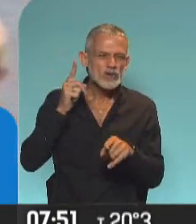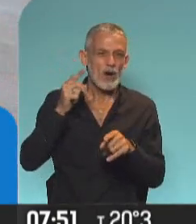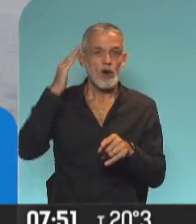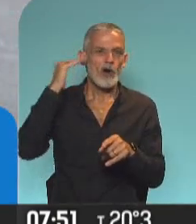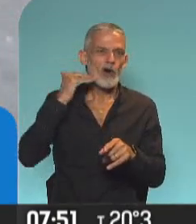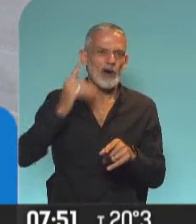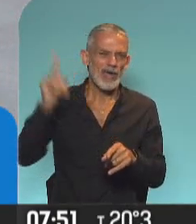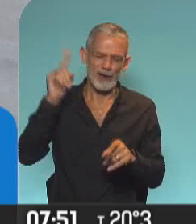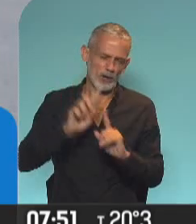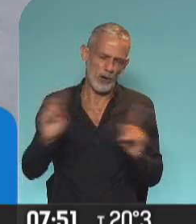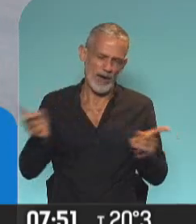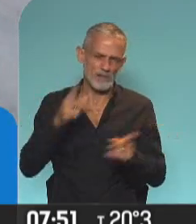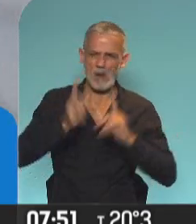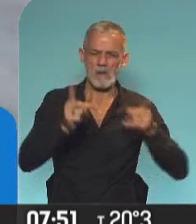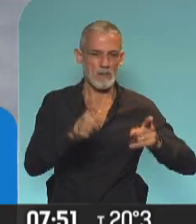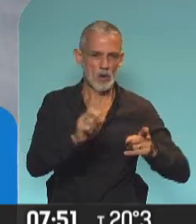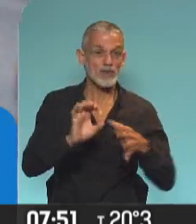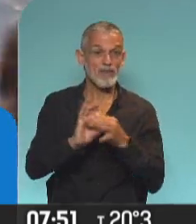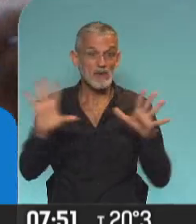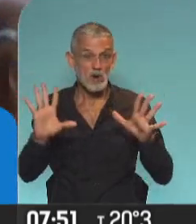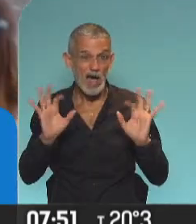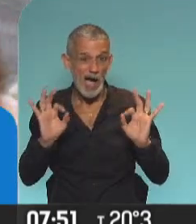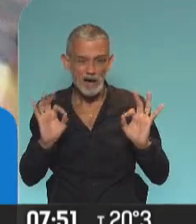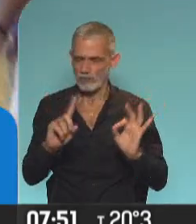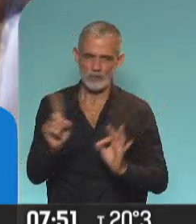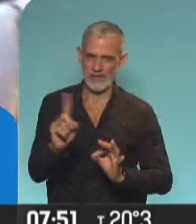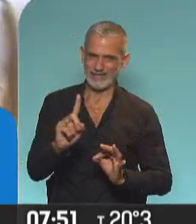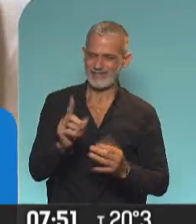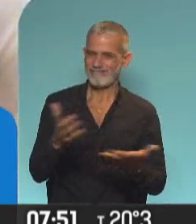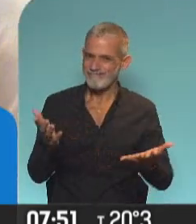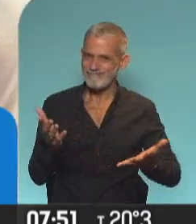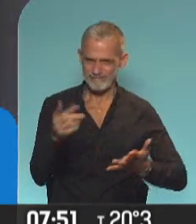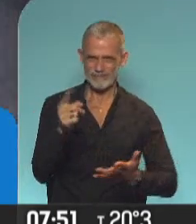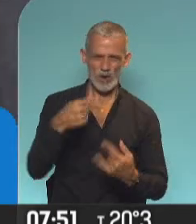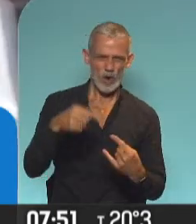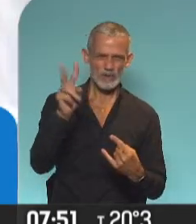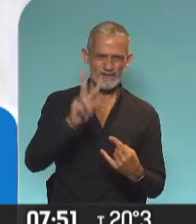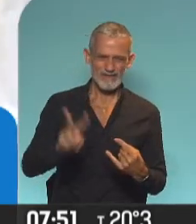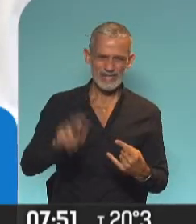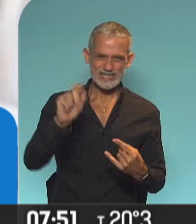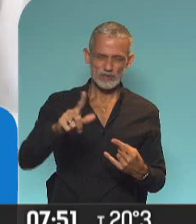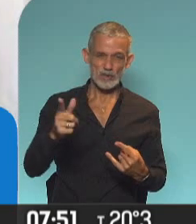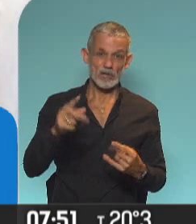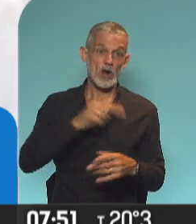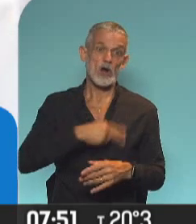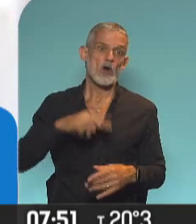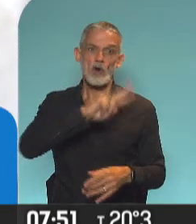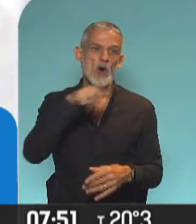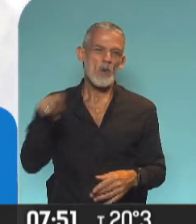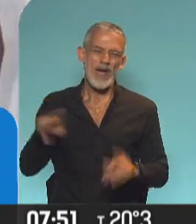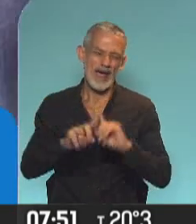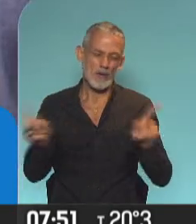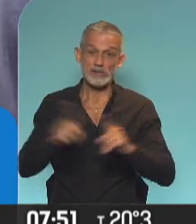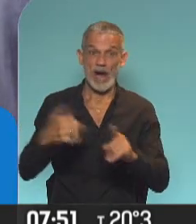Norte. Ahora, tampoco es una democracia plena. Una democracia plena, hay cosas que suceden en Venezuela que no suceden. No es Noruega, digamos. No es Noruega, pero